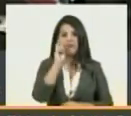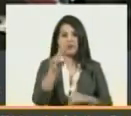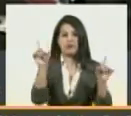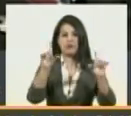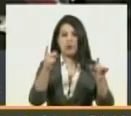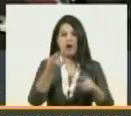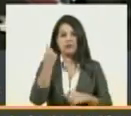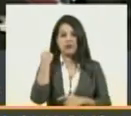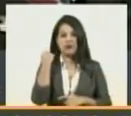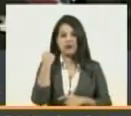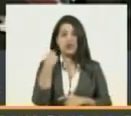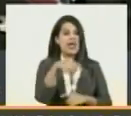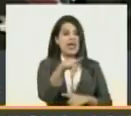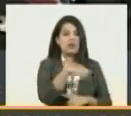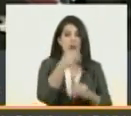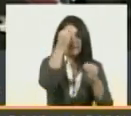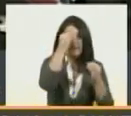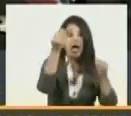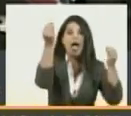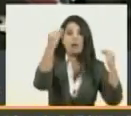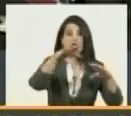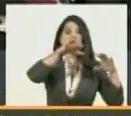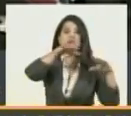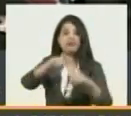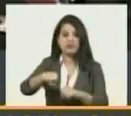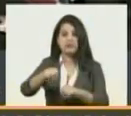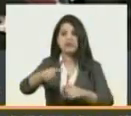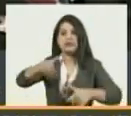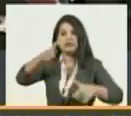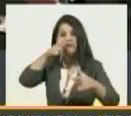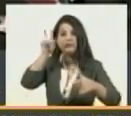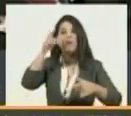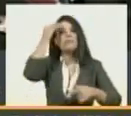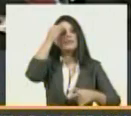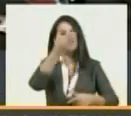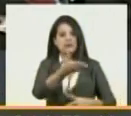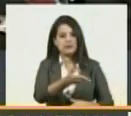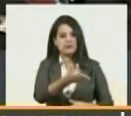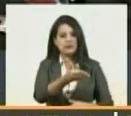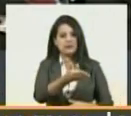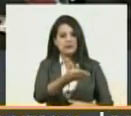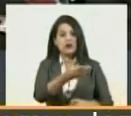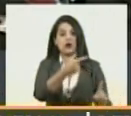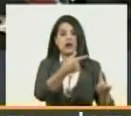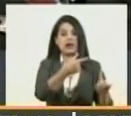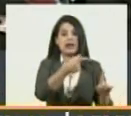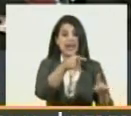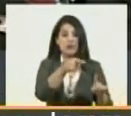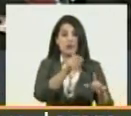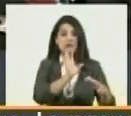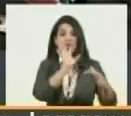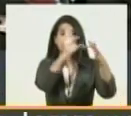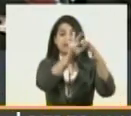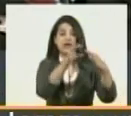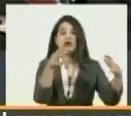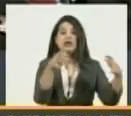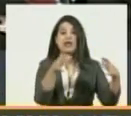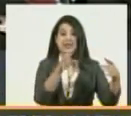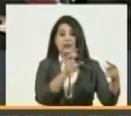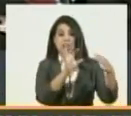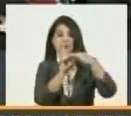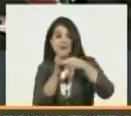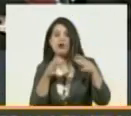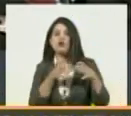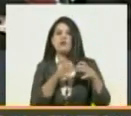Quienes buscaban el consenso para intervenir y tutelar a Venezuela en alianza con la violencia y con